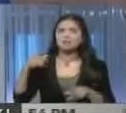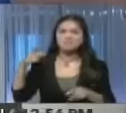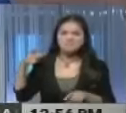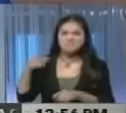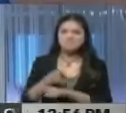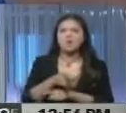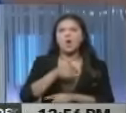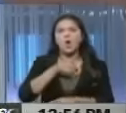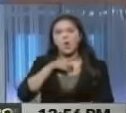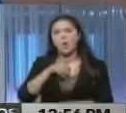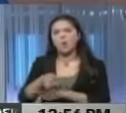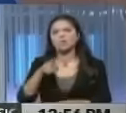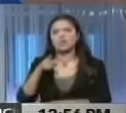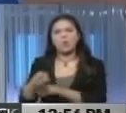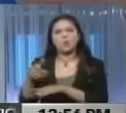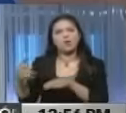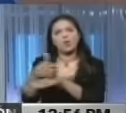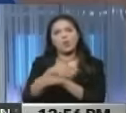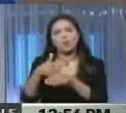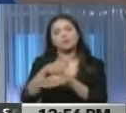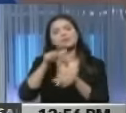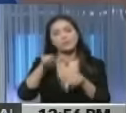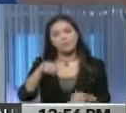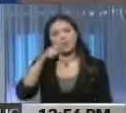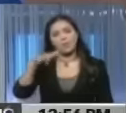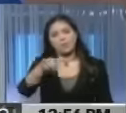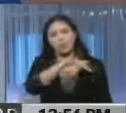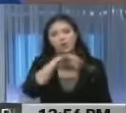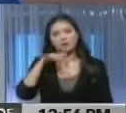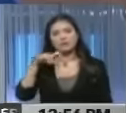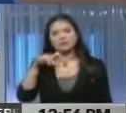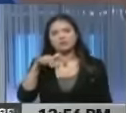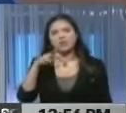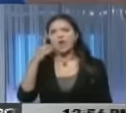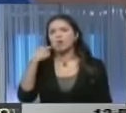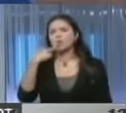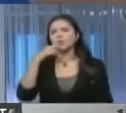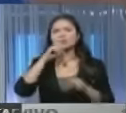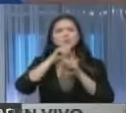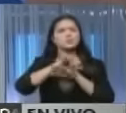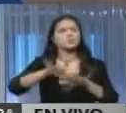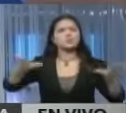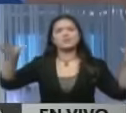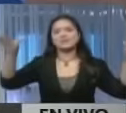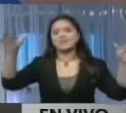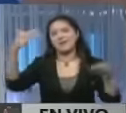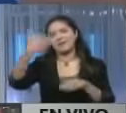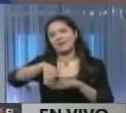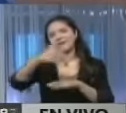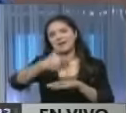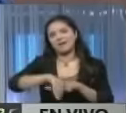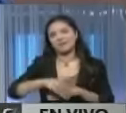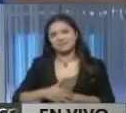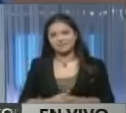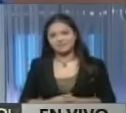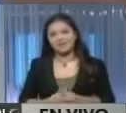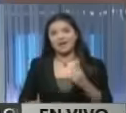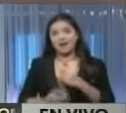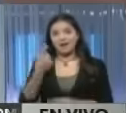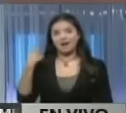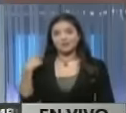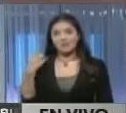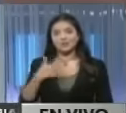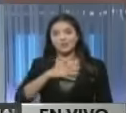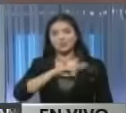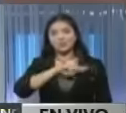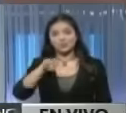y órdenes a nuestro gobierno y a nuestro pueblo. La Marea Roja salió a las calles y por eso ayer